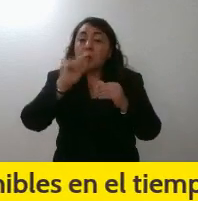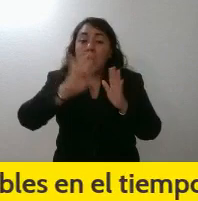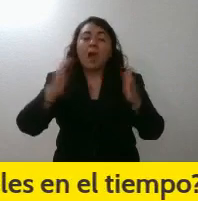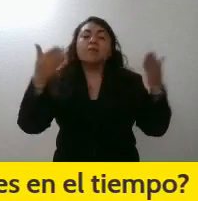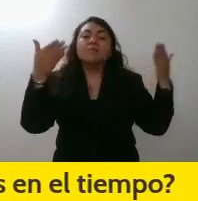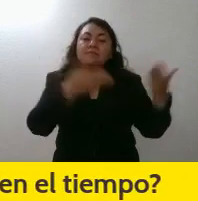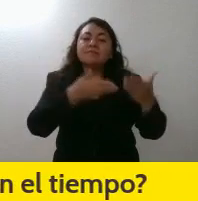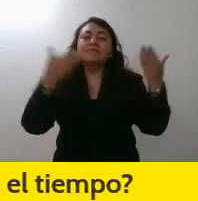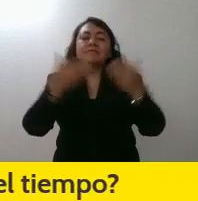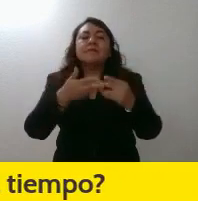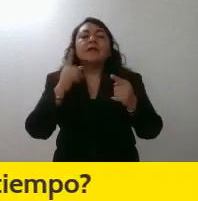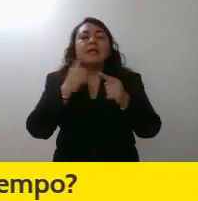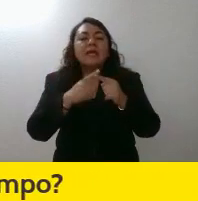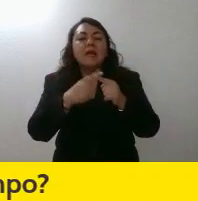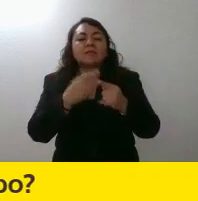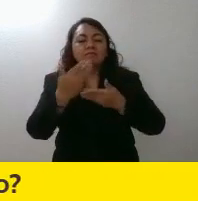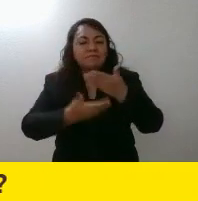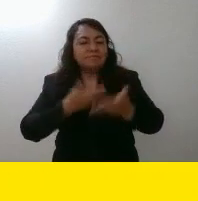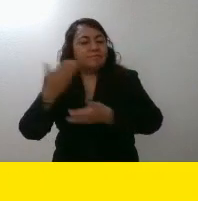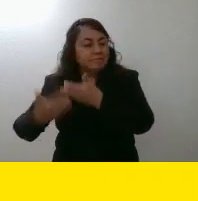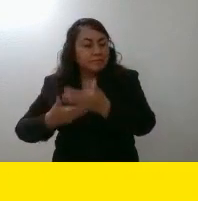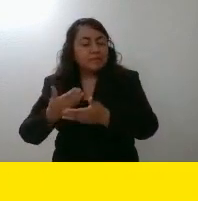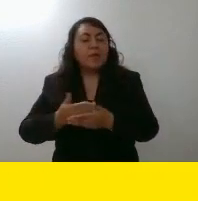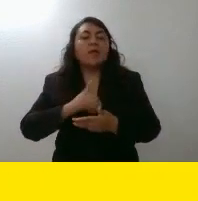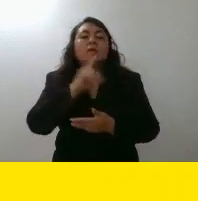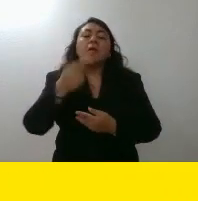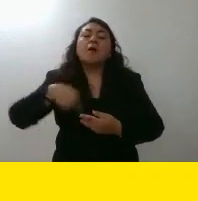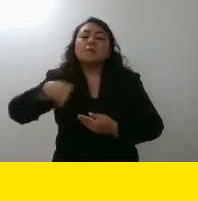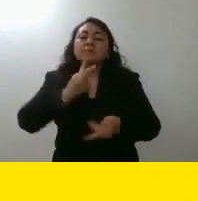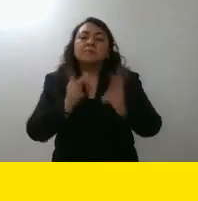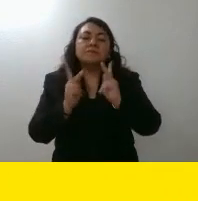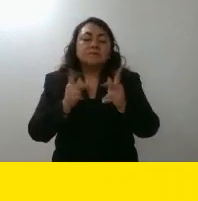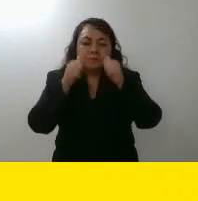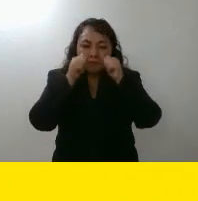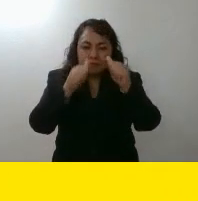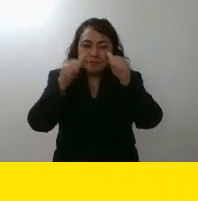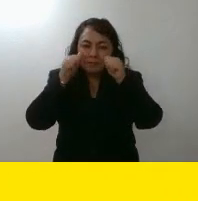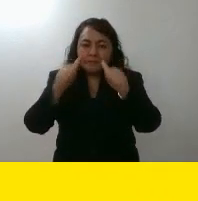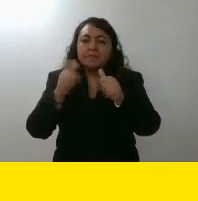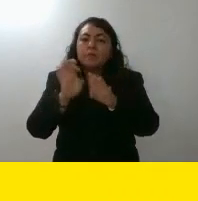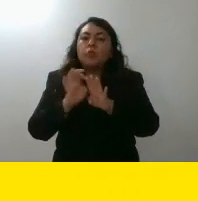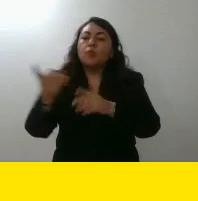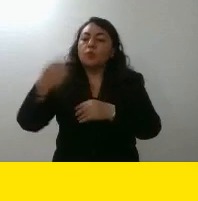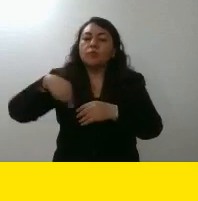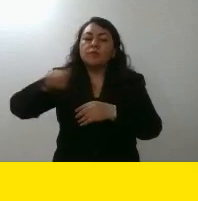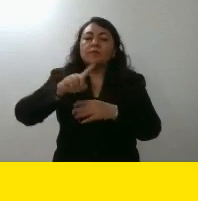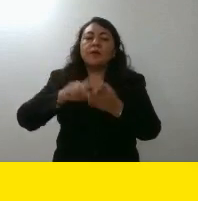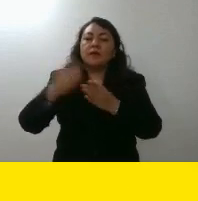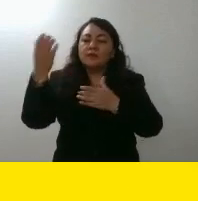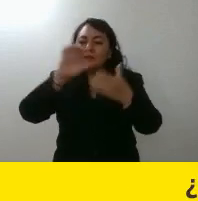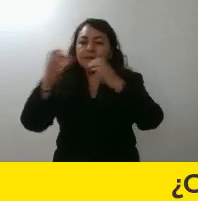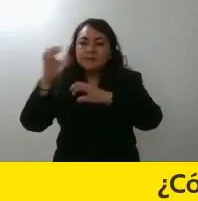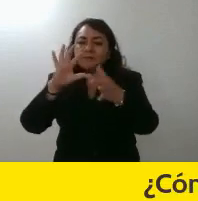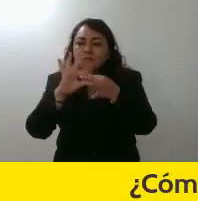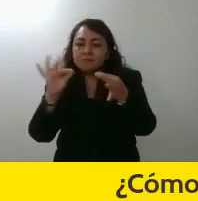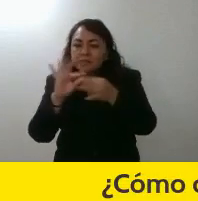continuamos conversando y estando atentos, atentas también a lo que nos cuenten en el chat.